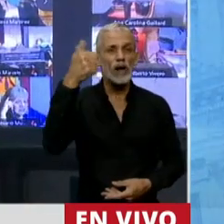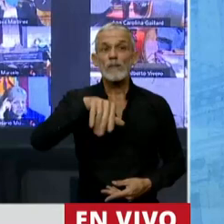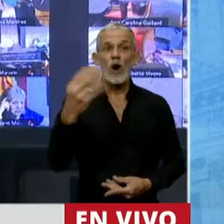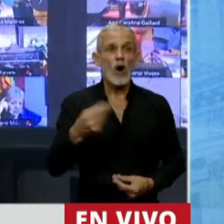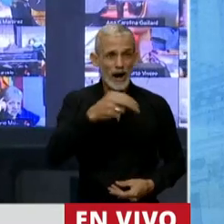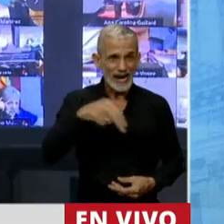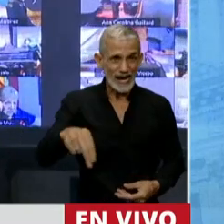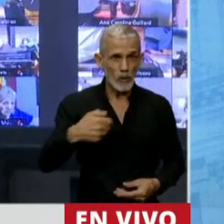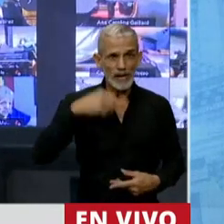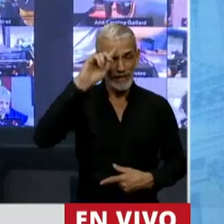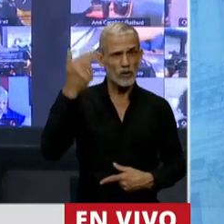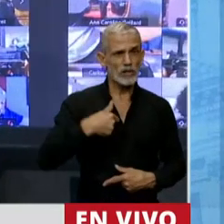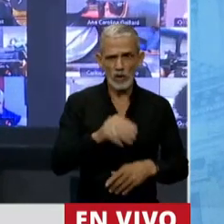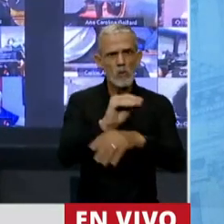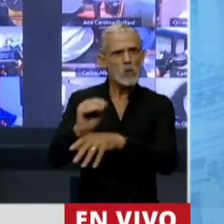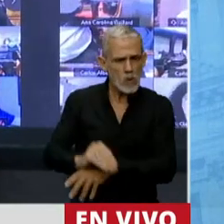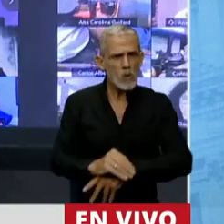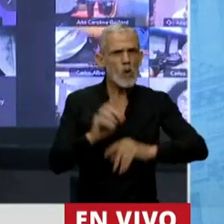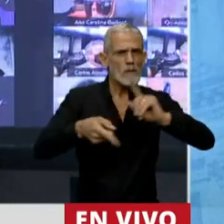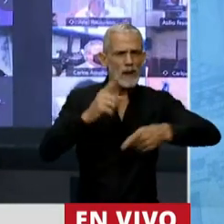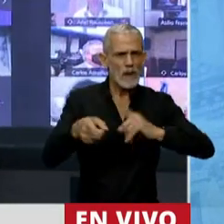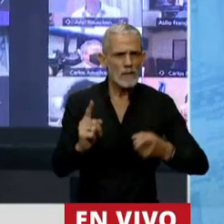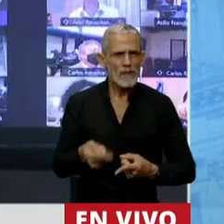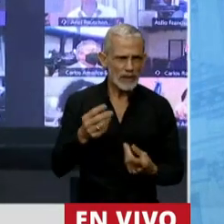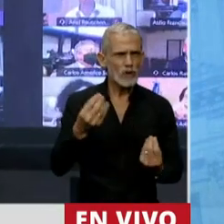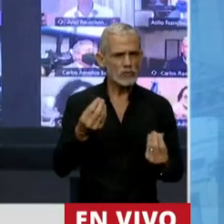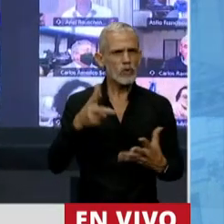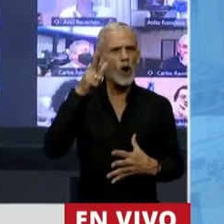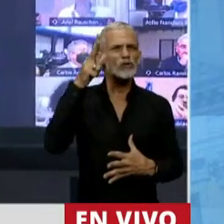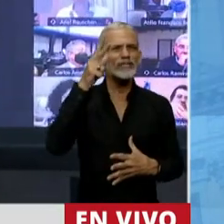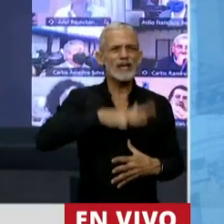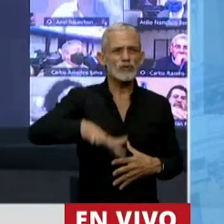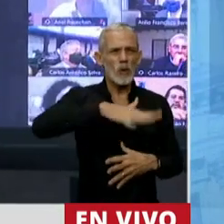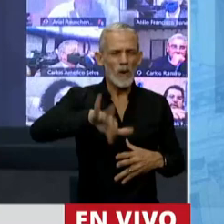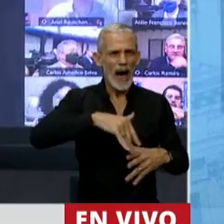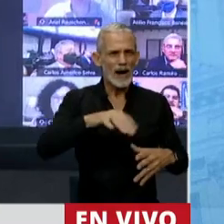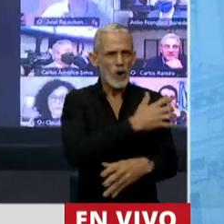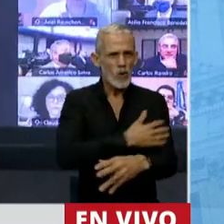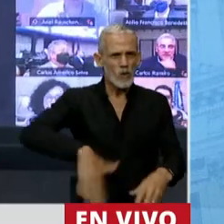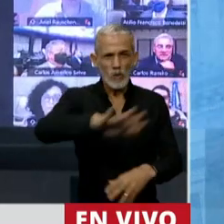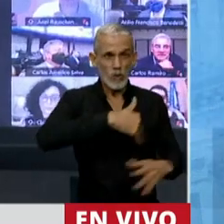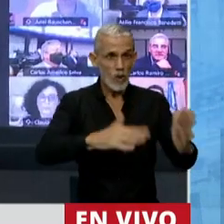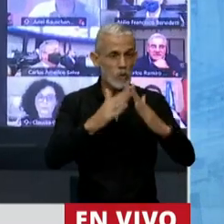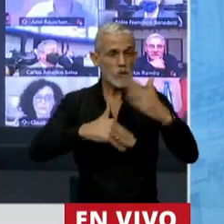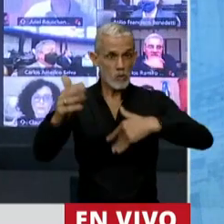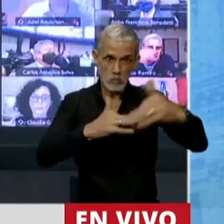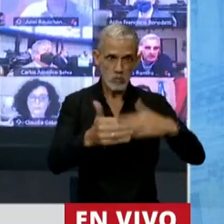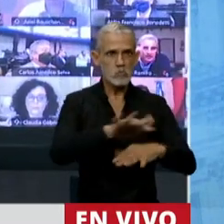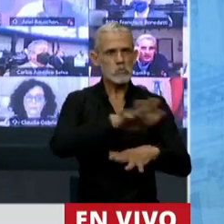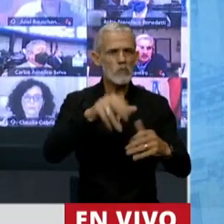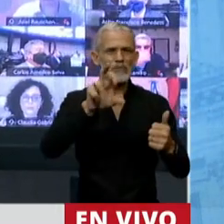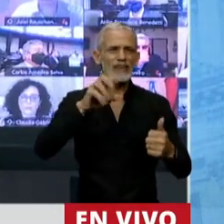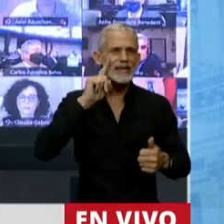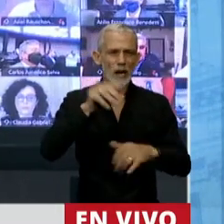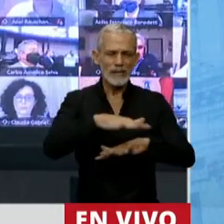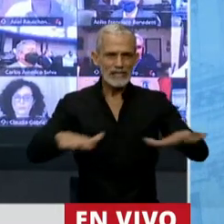estamos sosteniendo desde el Estado Nacional un montón de medidas y esto profundizaba los 88 barrios populares a construir infraestructura, los 30.000